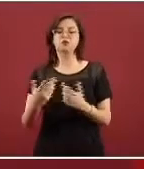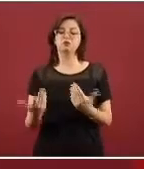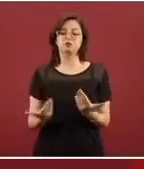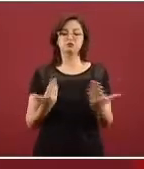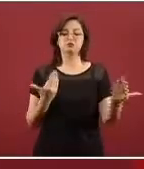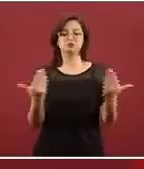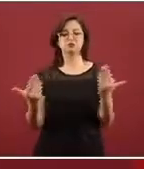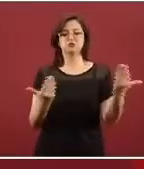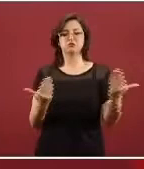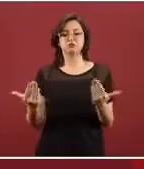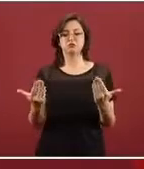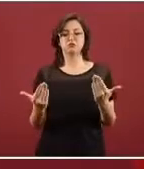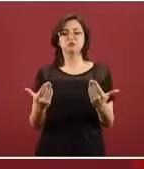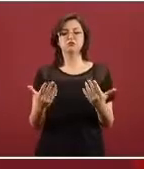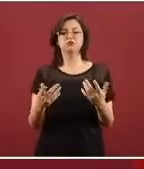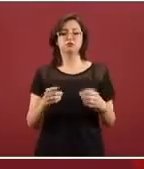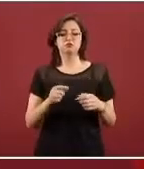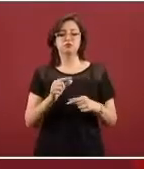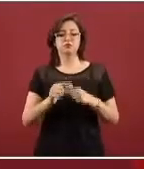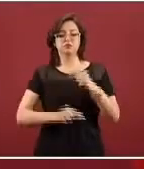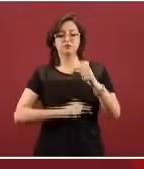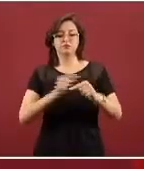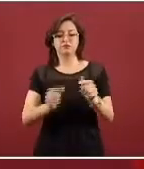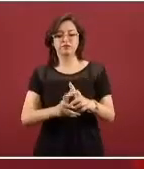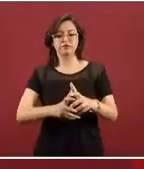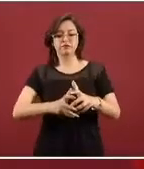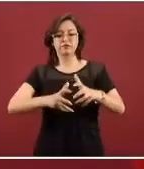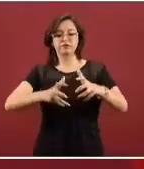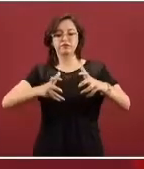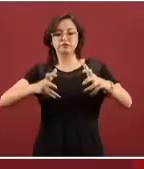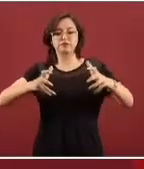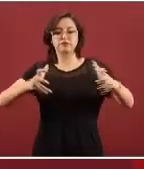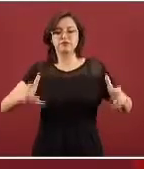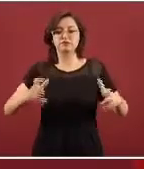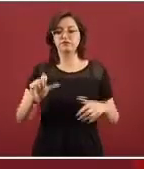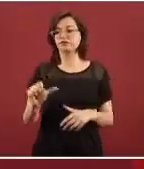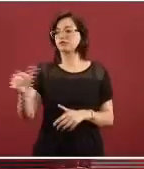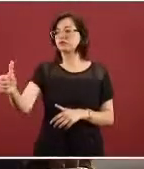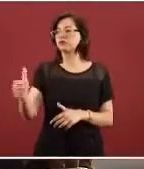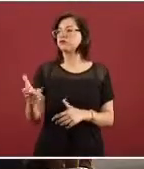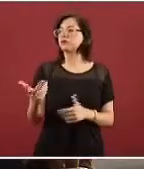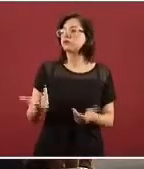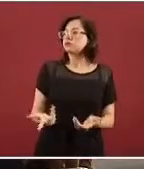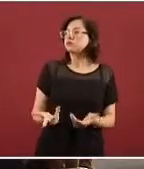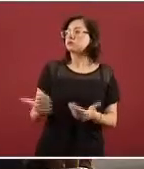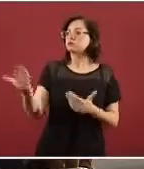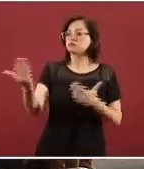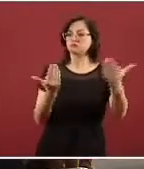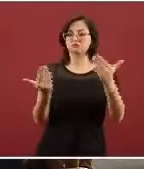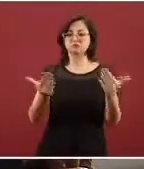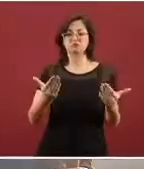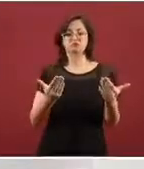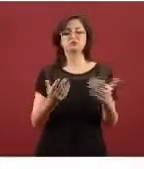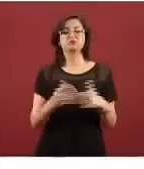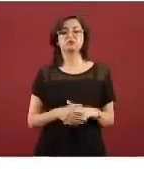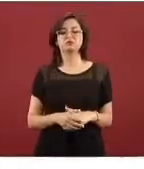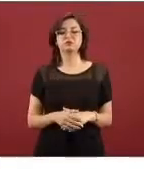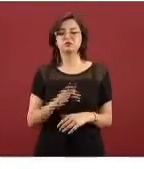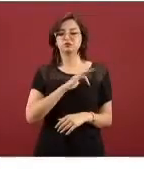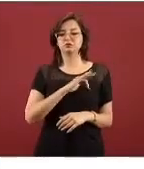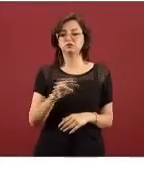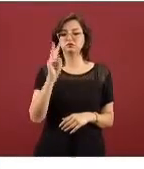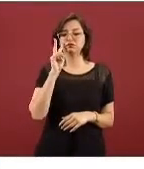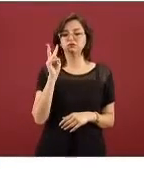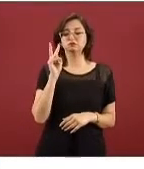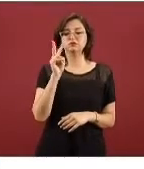la velocidad de crecimiento de la epidemia con respecto a lo que ha ocurrido en otros países. Y me